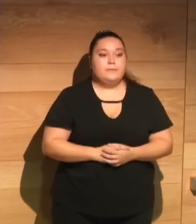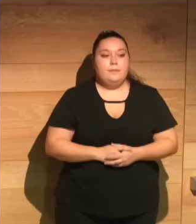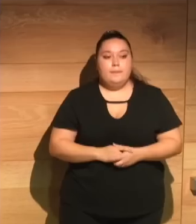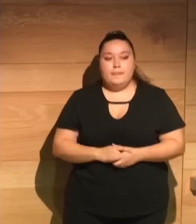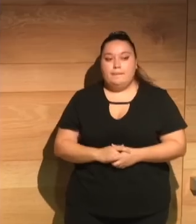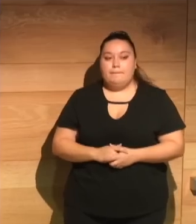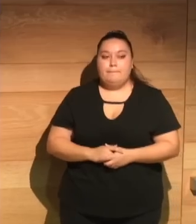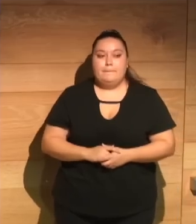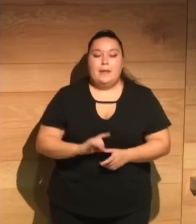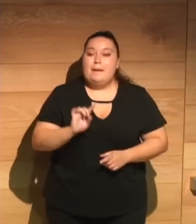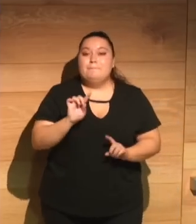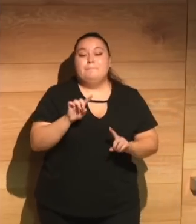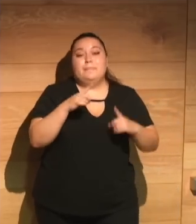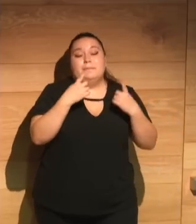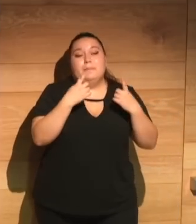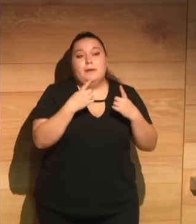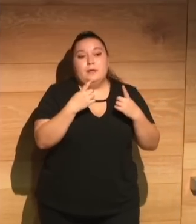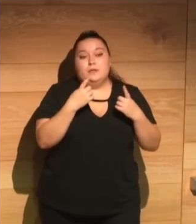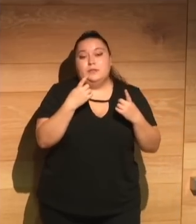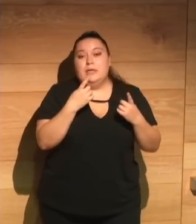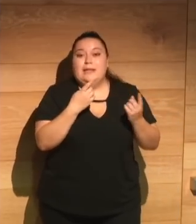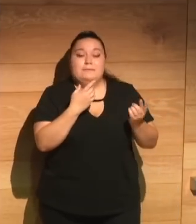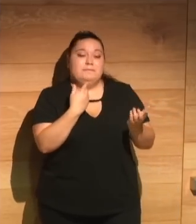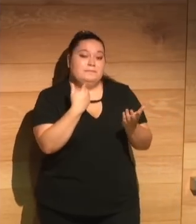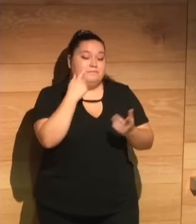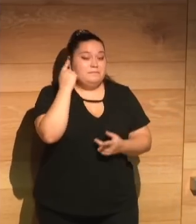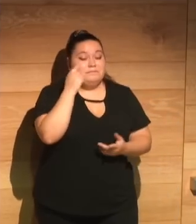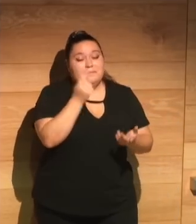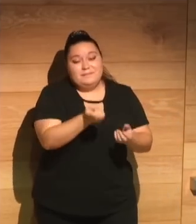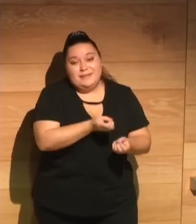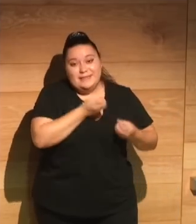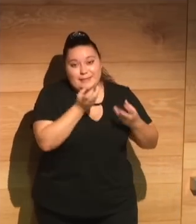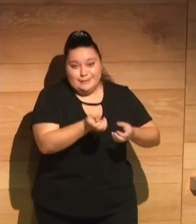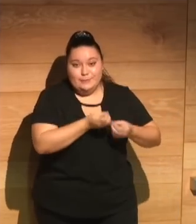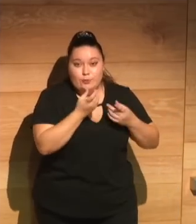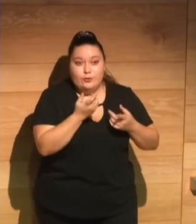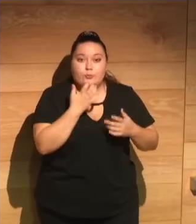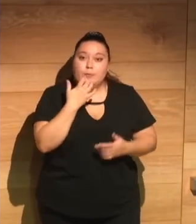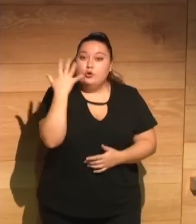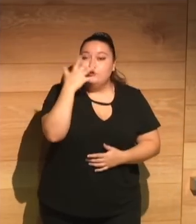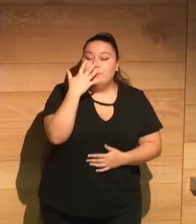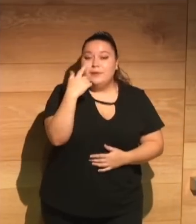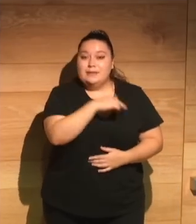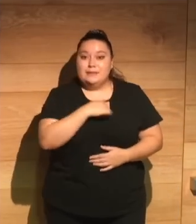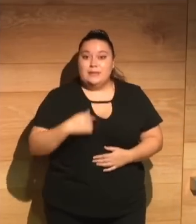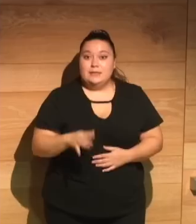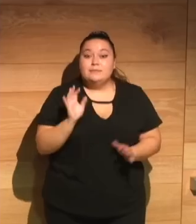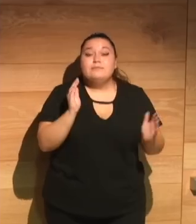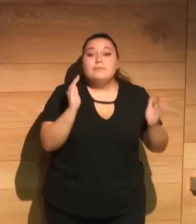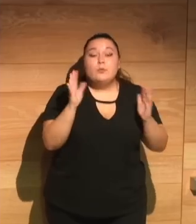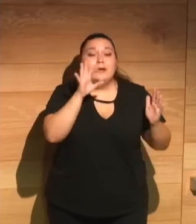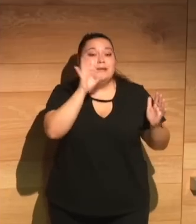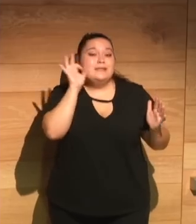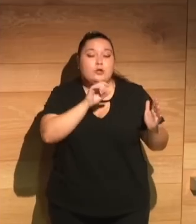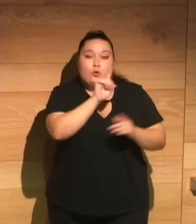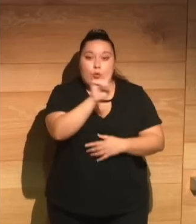primeras, no manifestaciones, sino los primeros testimonios de espectáculos de sombras en China son del siglo XI. Pero